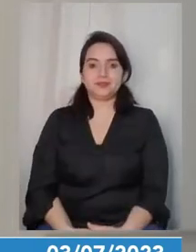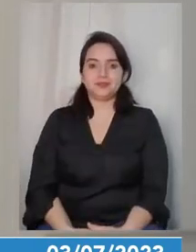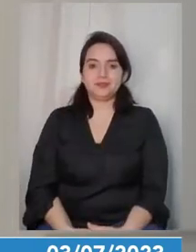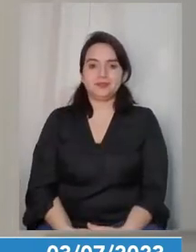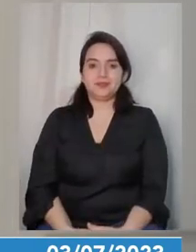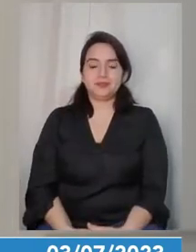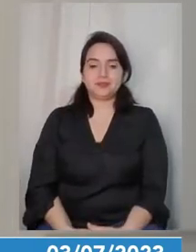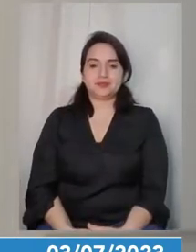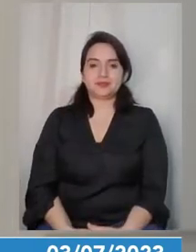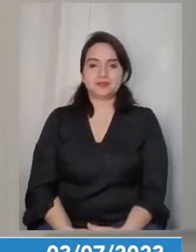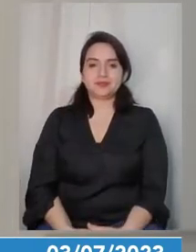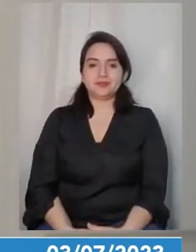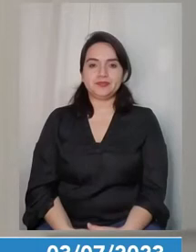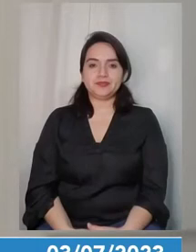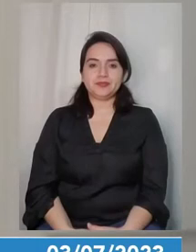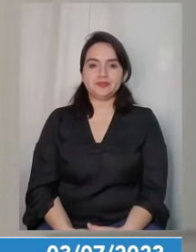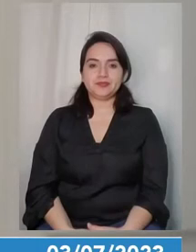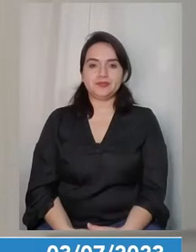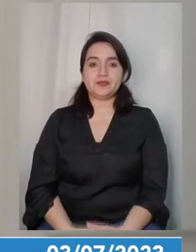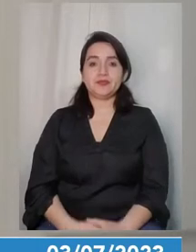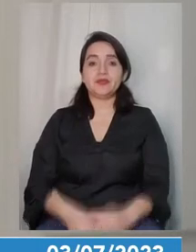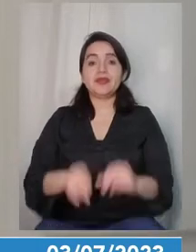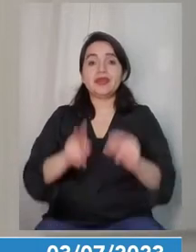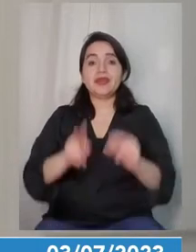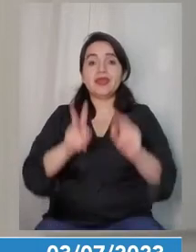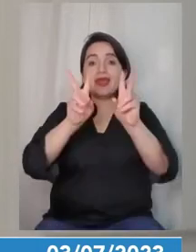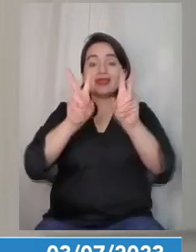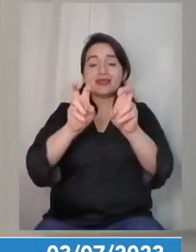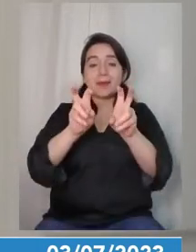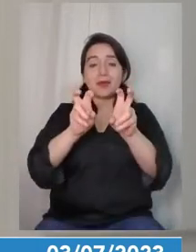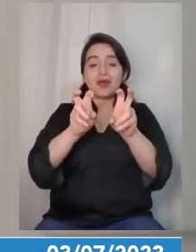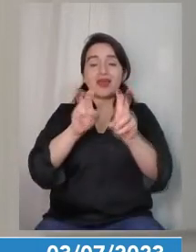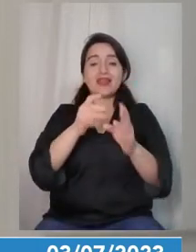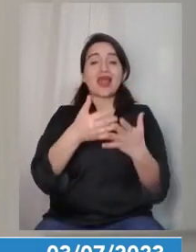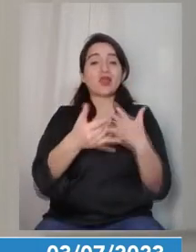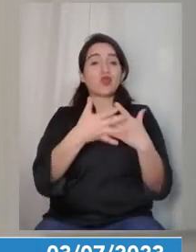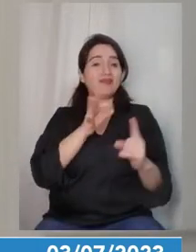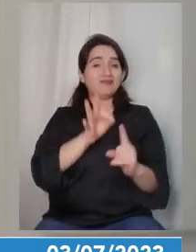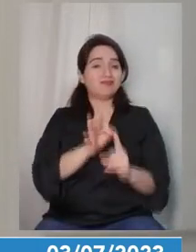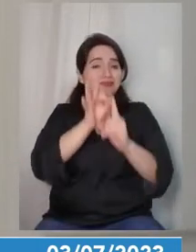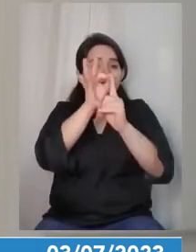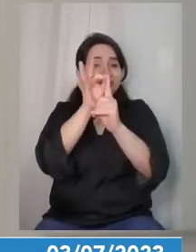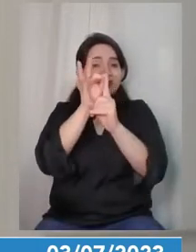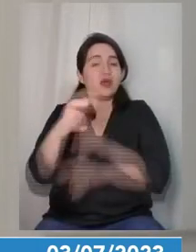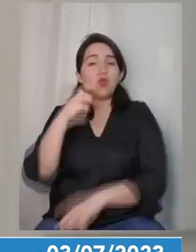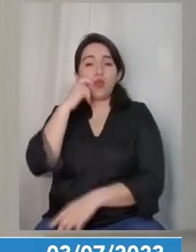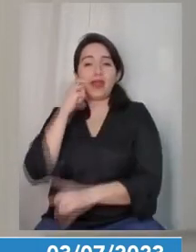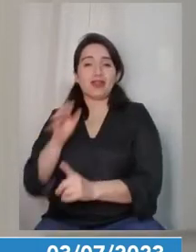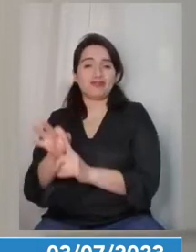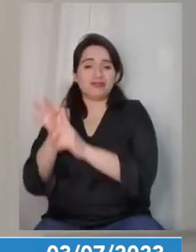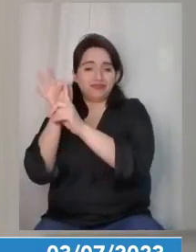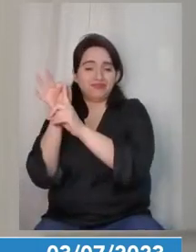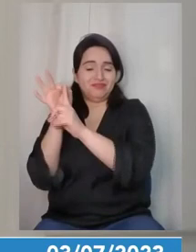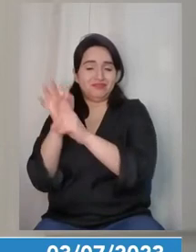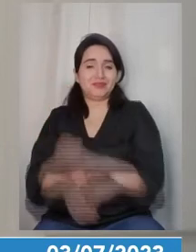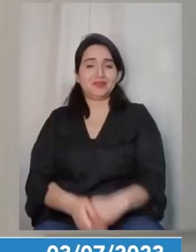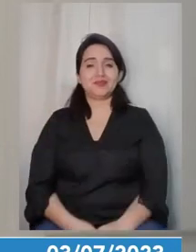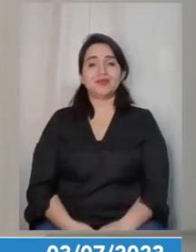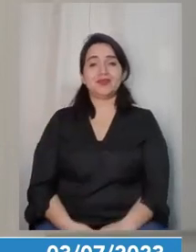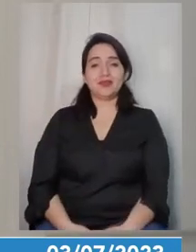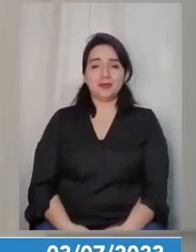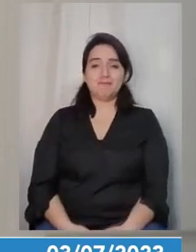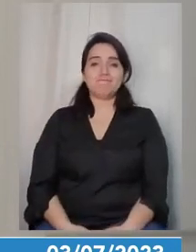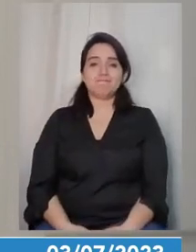Y ¿sabe qué? Respecto a lo ecocéntrico y antropocéntrico, yo por eso iniciaba mi presentación, yo creo que Ese es como de